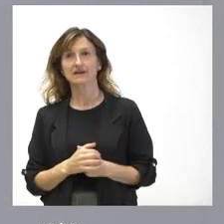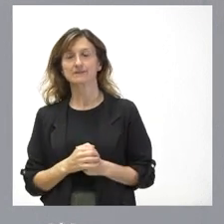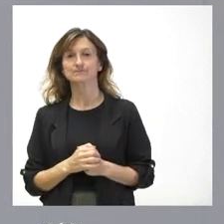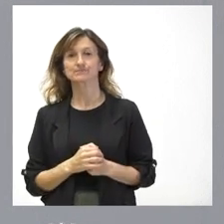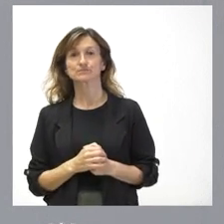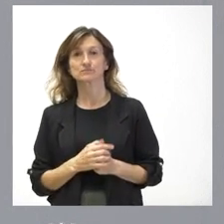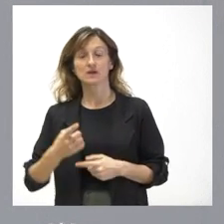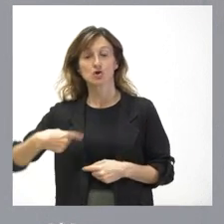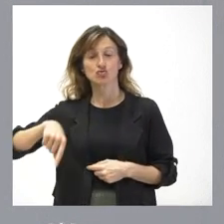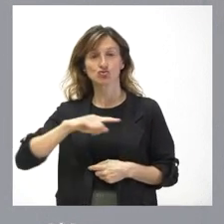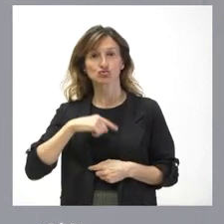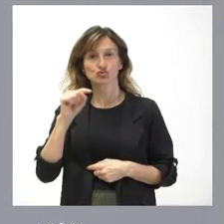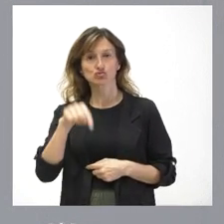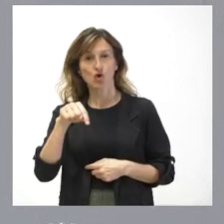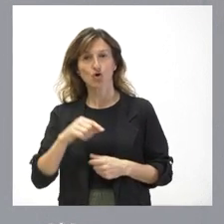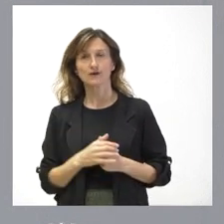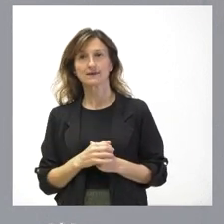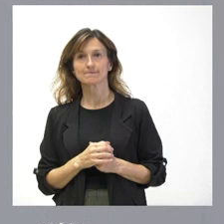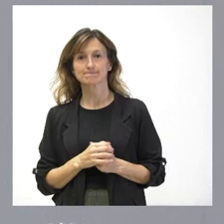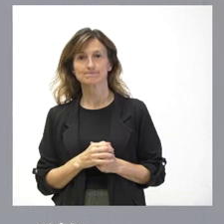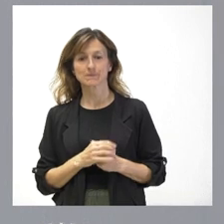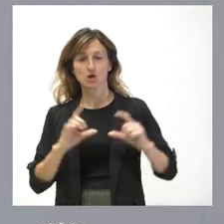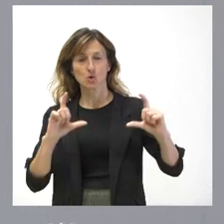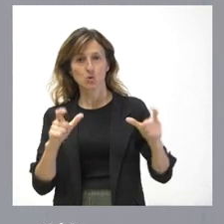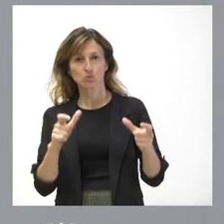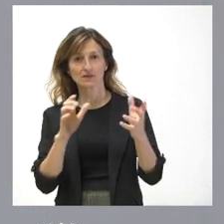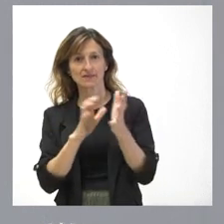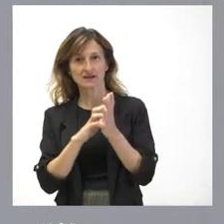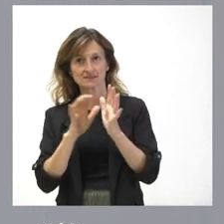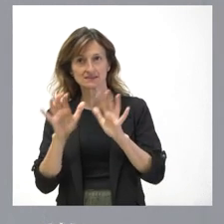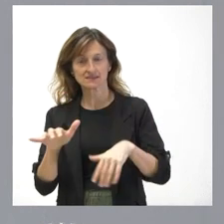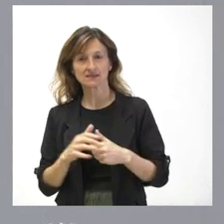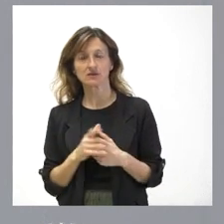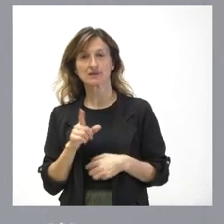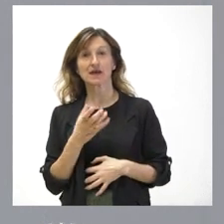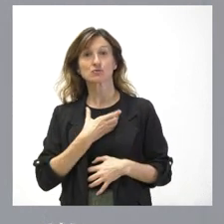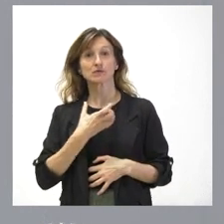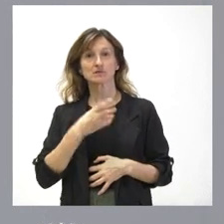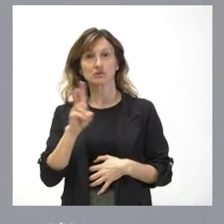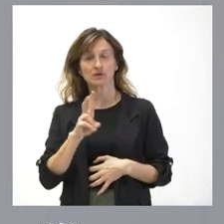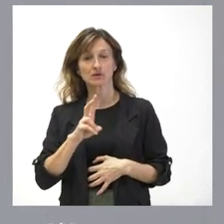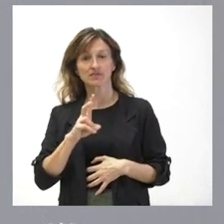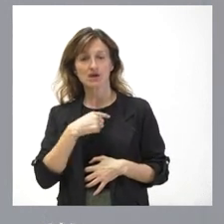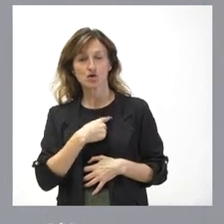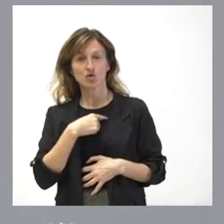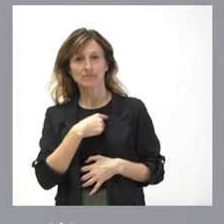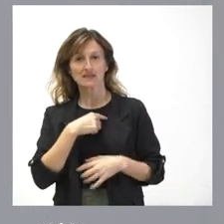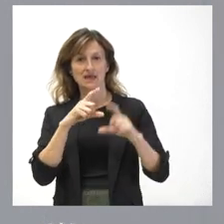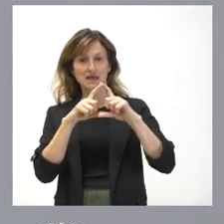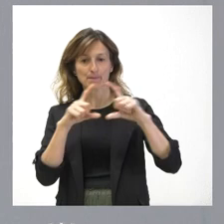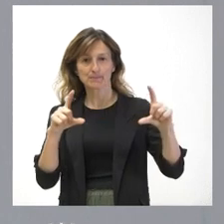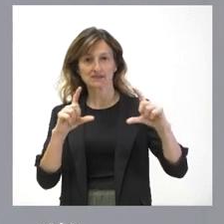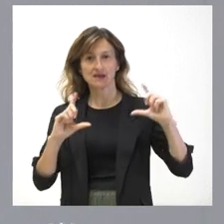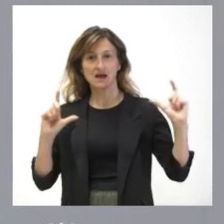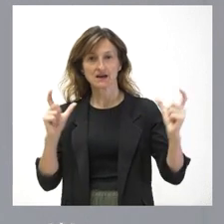hoy lo que hemos hecho la junta de Castilla y león y también ha estado el ayuntamiento de valla oliz a reunirnos con el comité de empresa